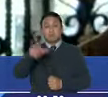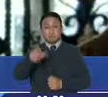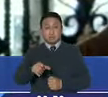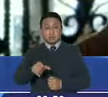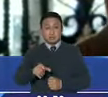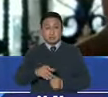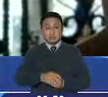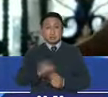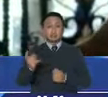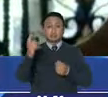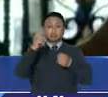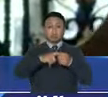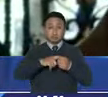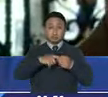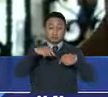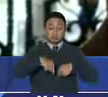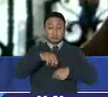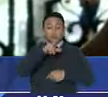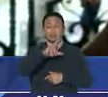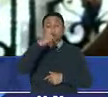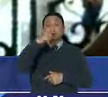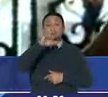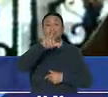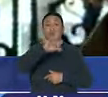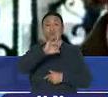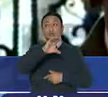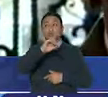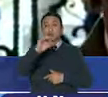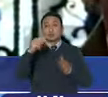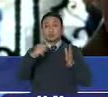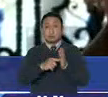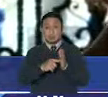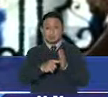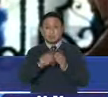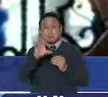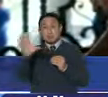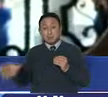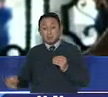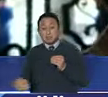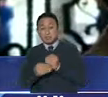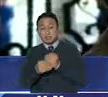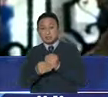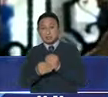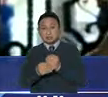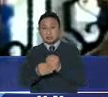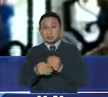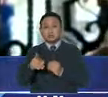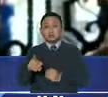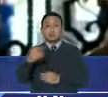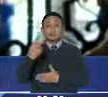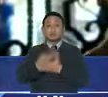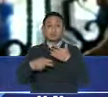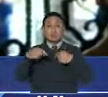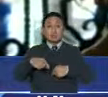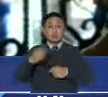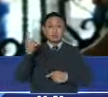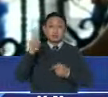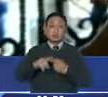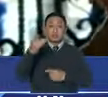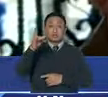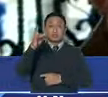a los afiliados, que son 3.800.000 más o menos, sino también les ampliaron a sus hijos de hasta 18